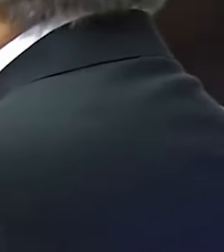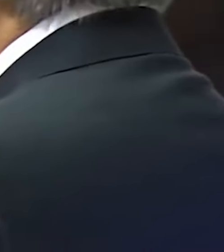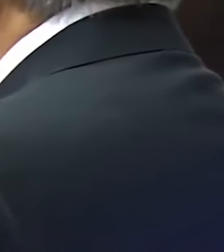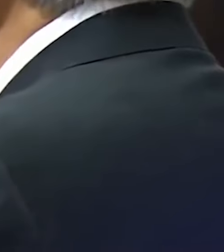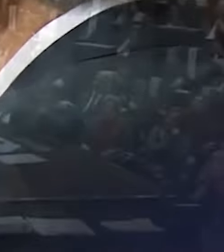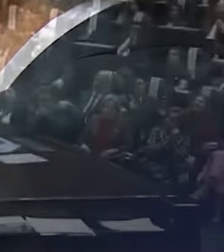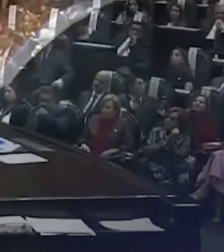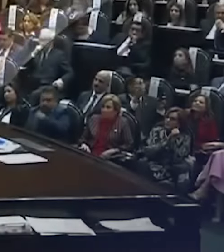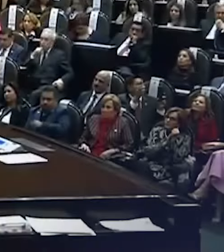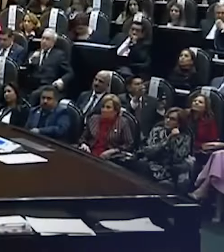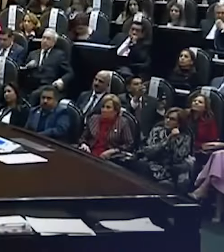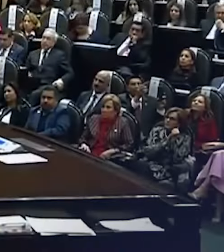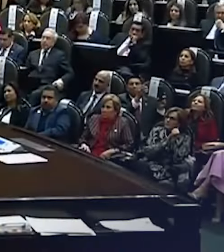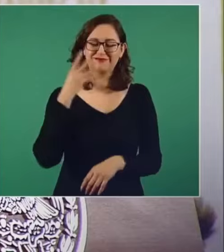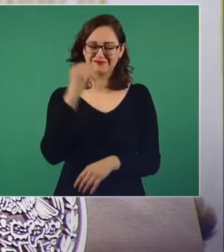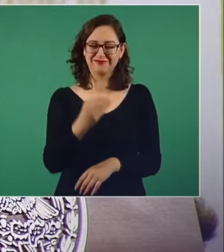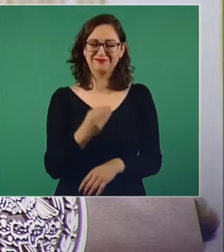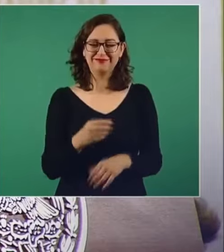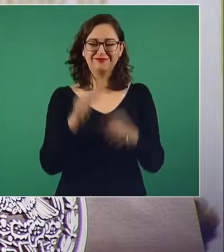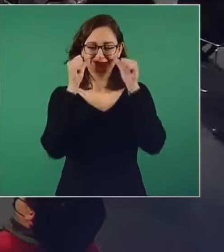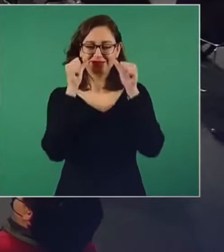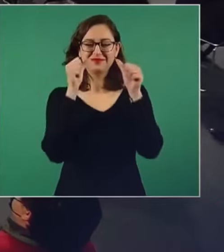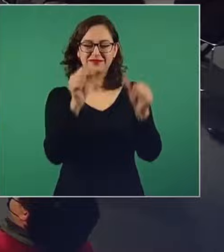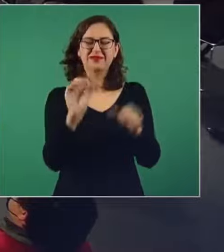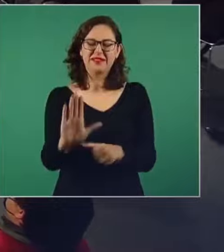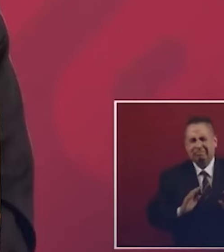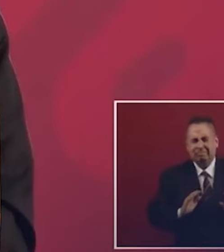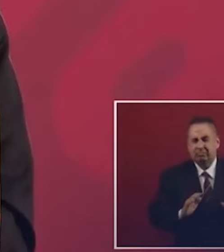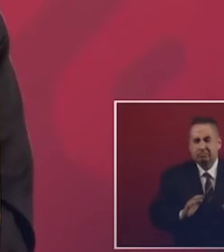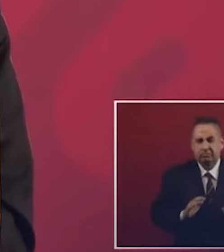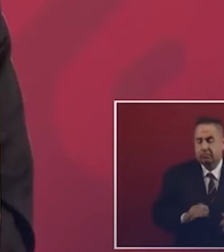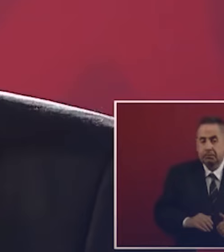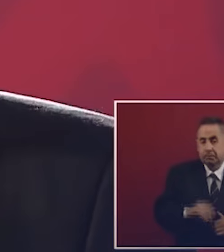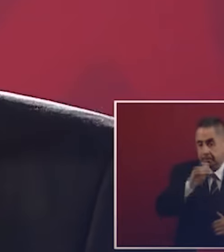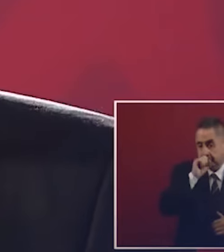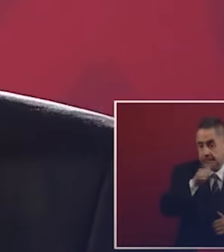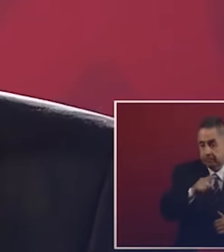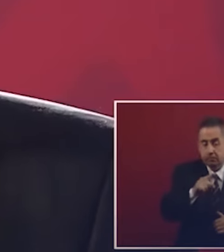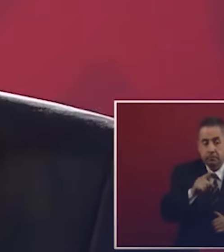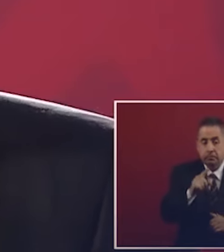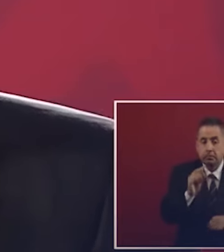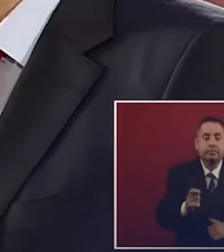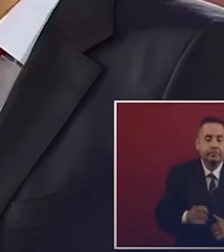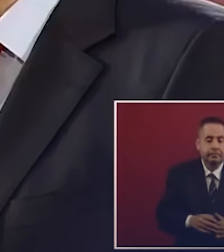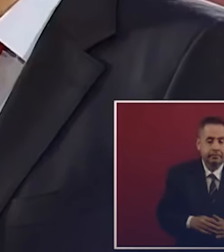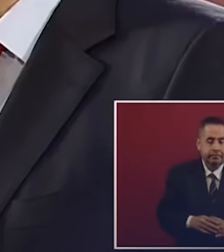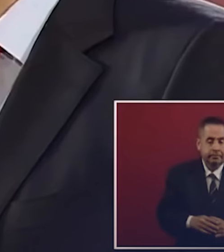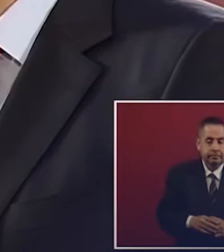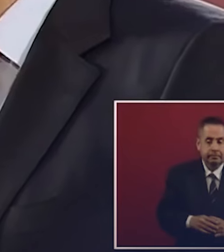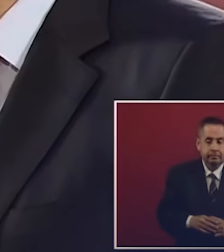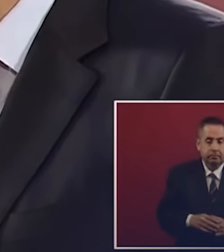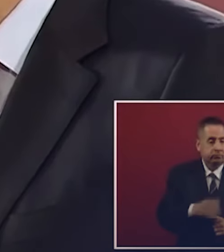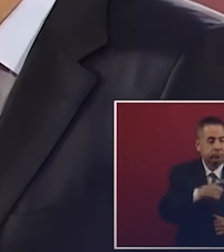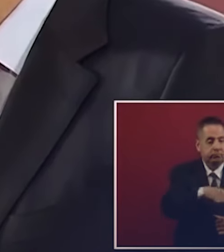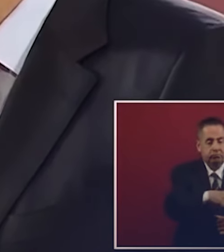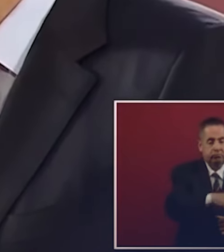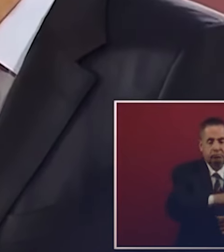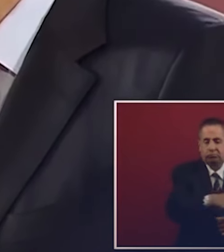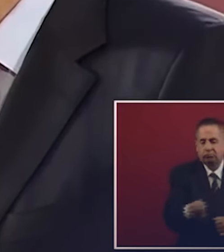lógica. Me canso ganso. No. Que se porten bien porque hacen sufrir